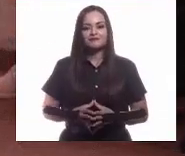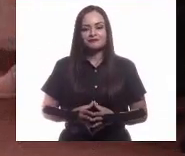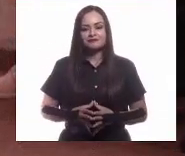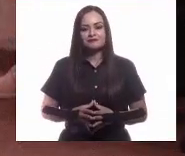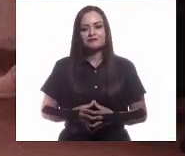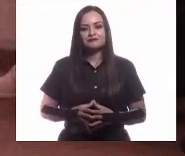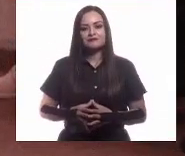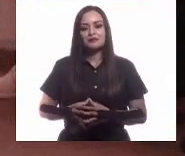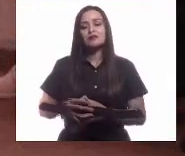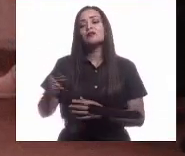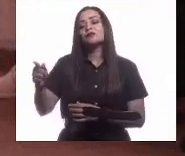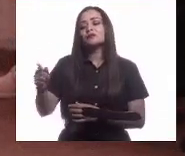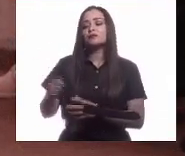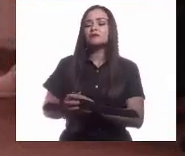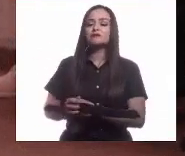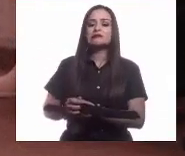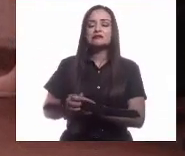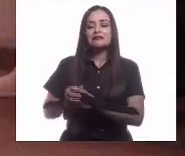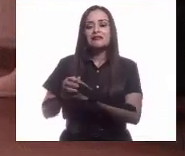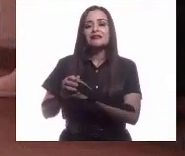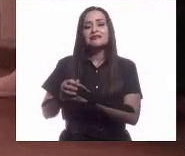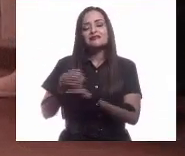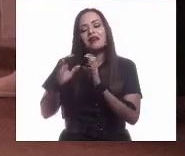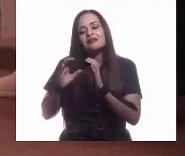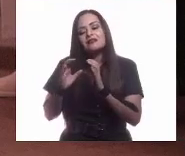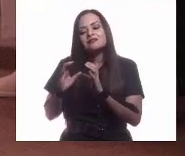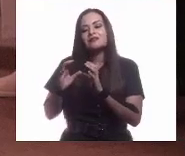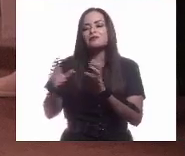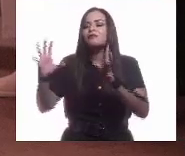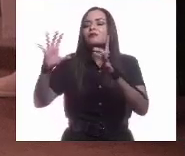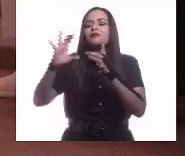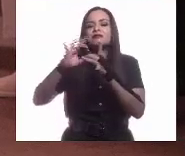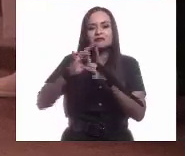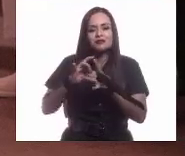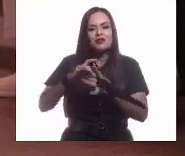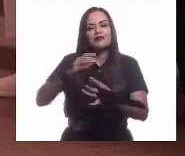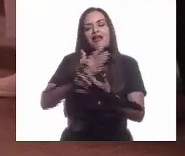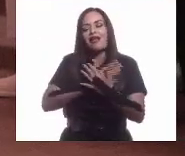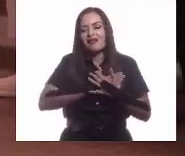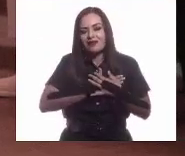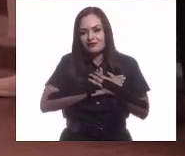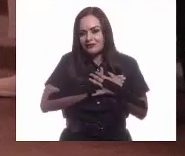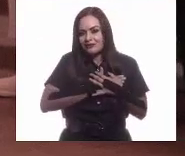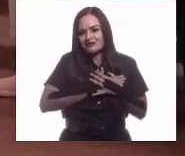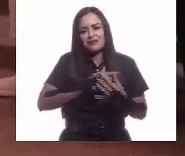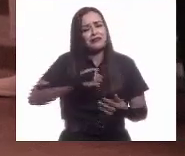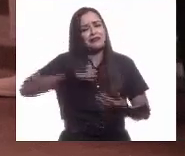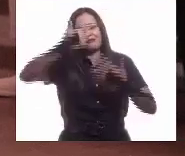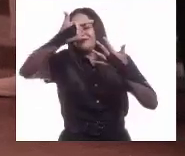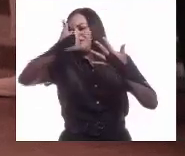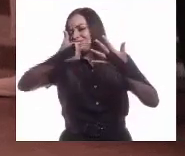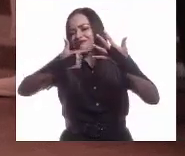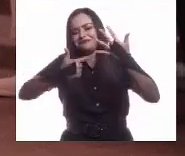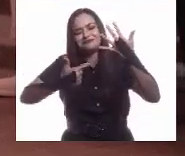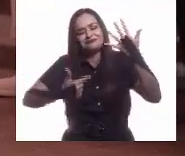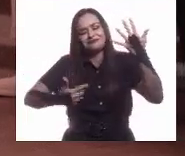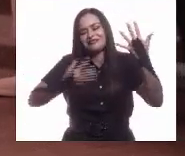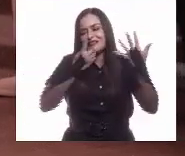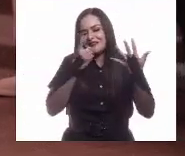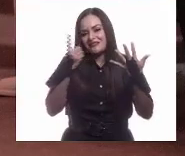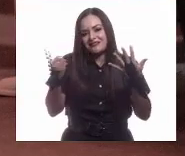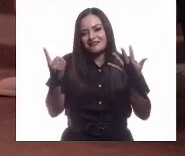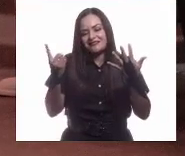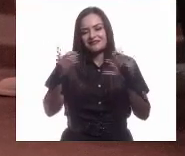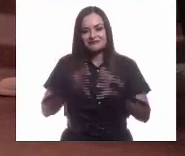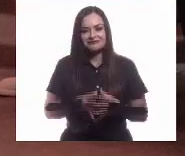tus cuidados, por tus atenciones, por tu solidaridad, y podría seguir una lista interminable de razones